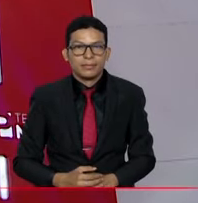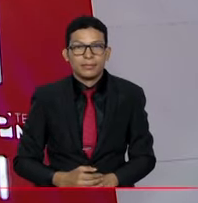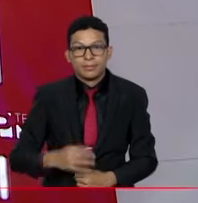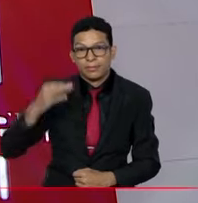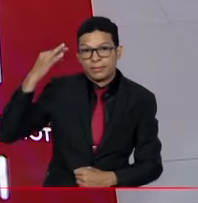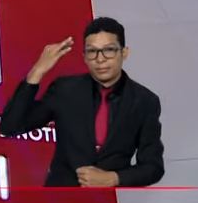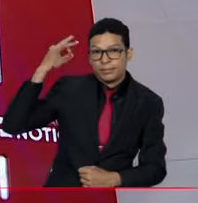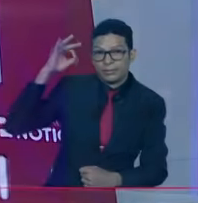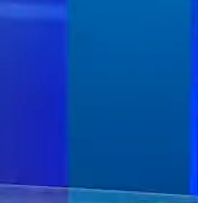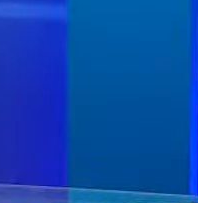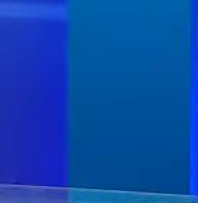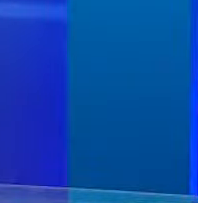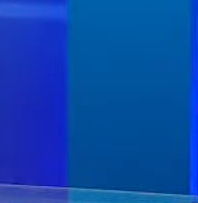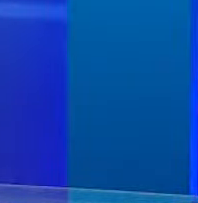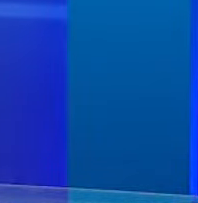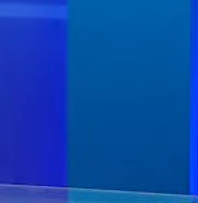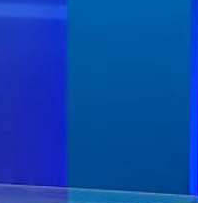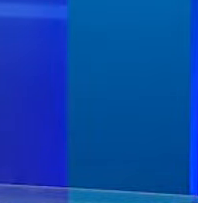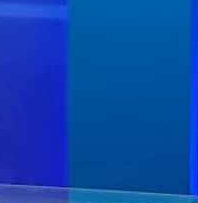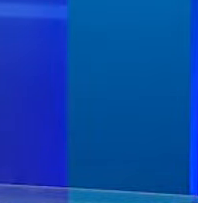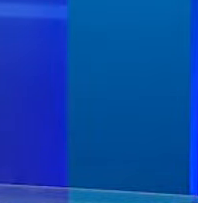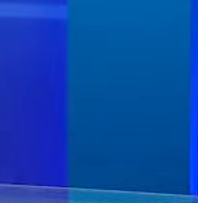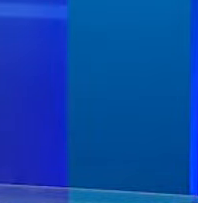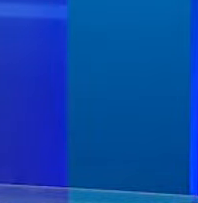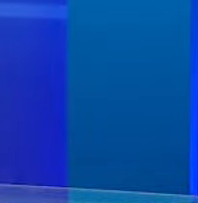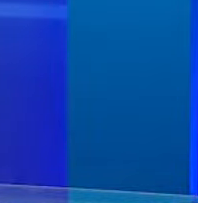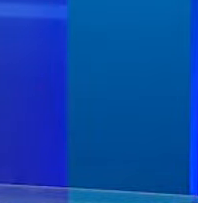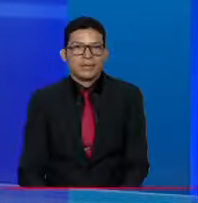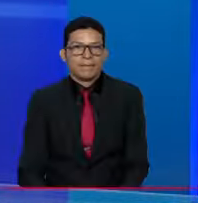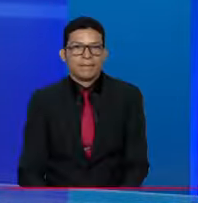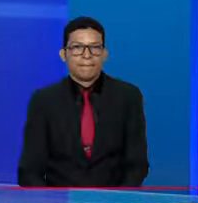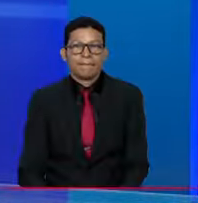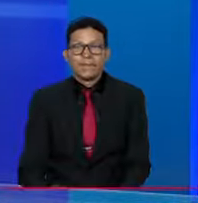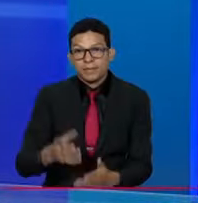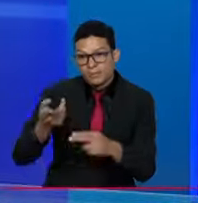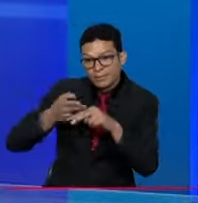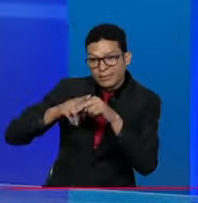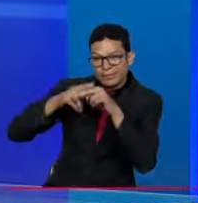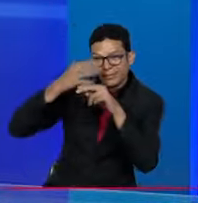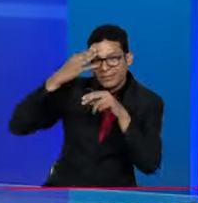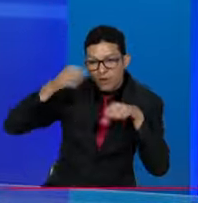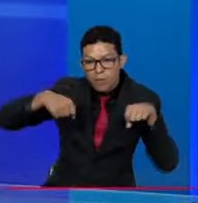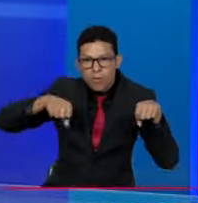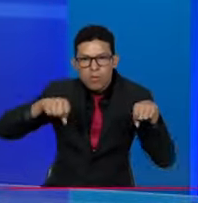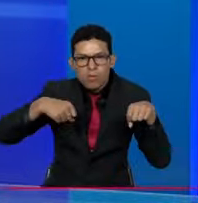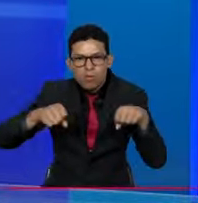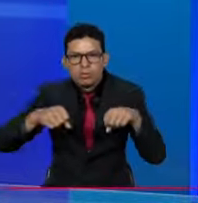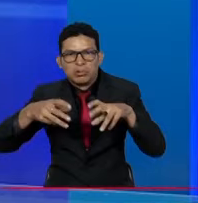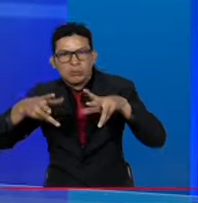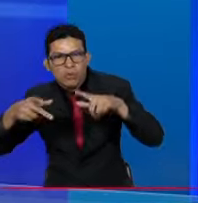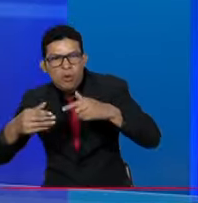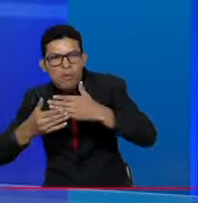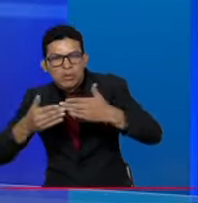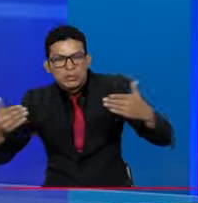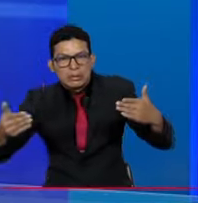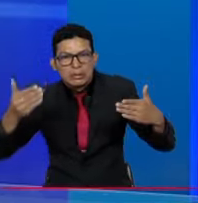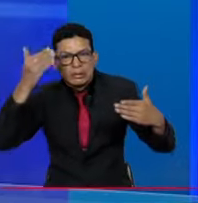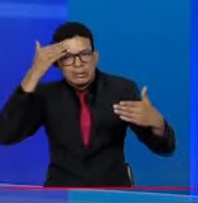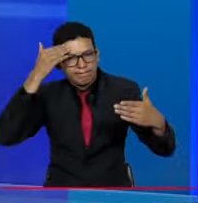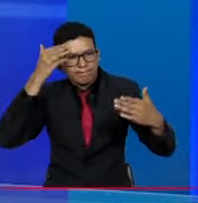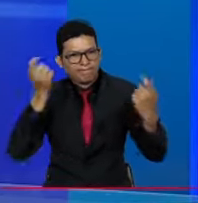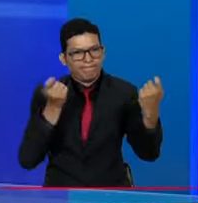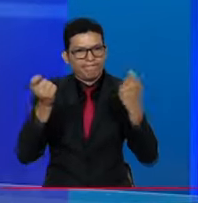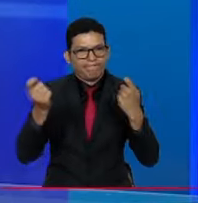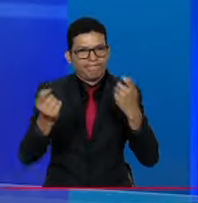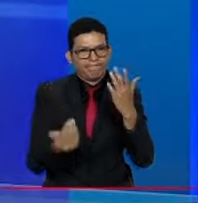En Palmira, Valle del Cauca, el incremento de los delitos cometidos especialmente en motocicletas llevó a las autoridades a tomar nuevas